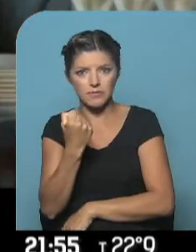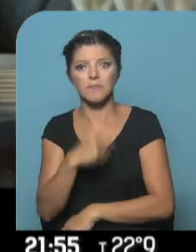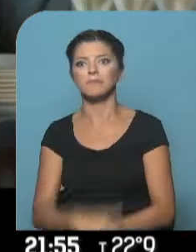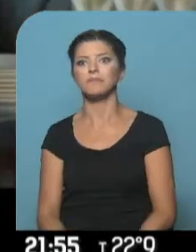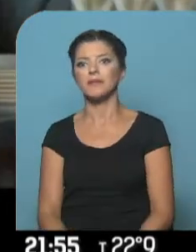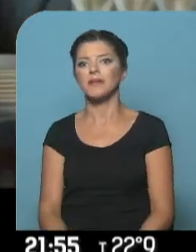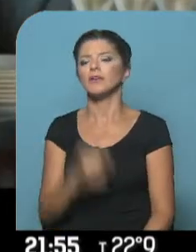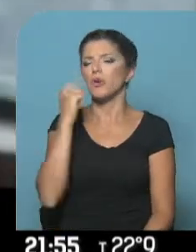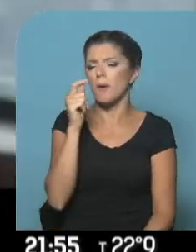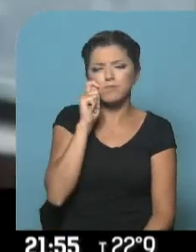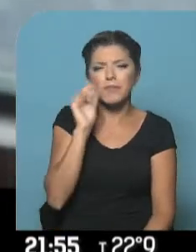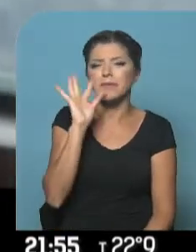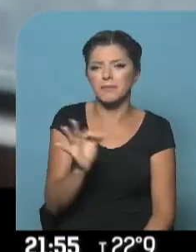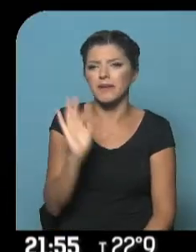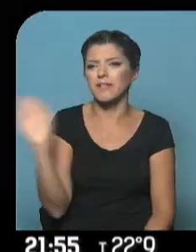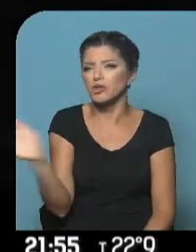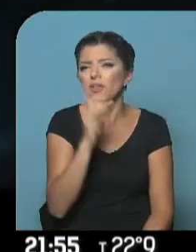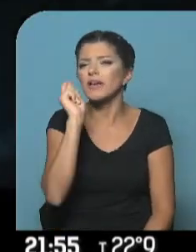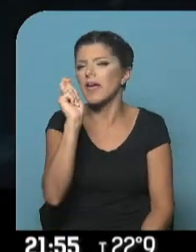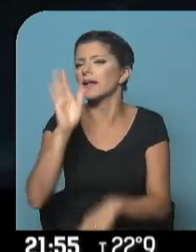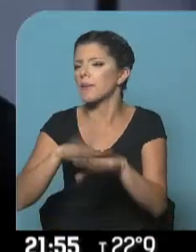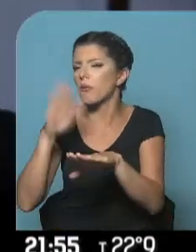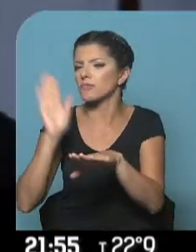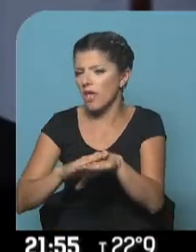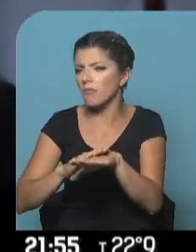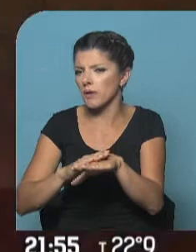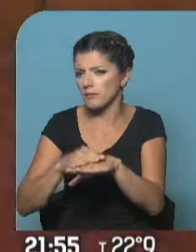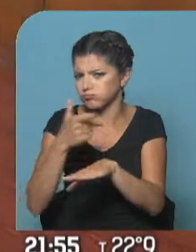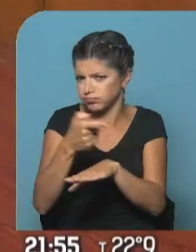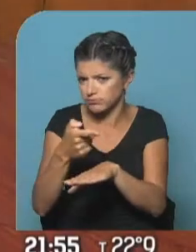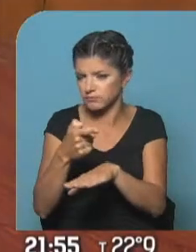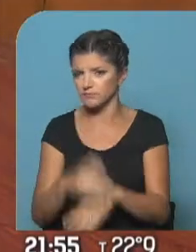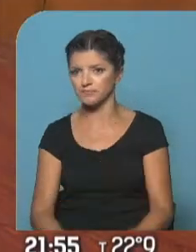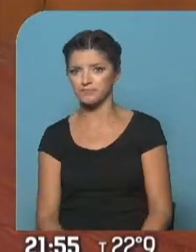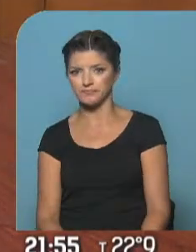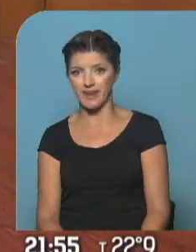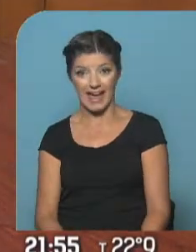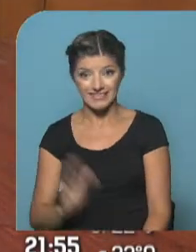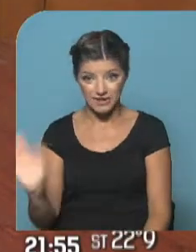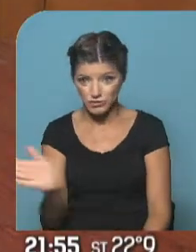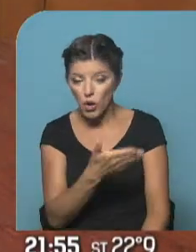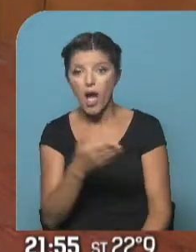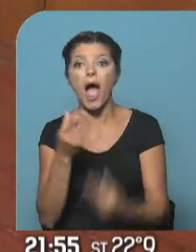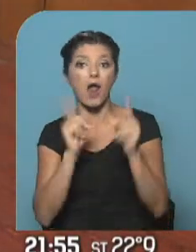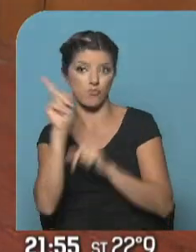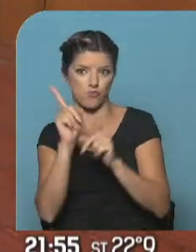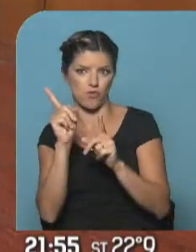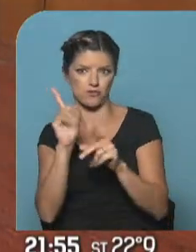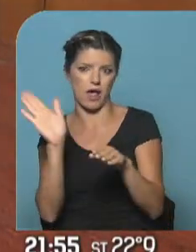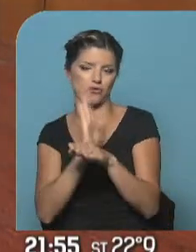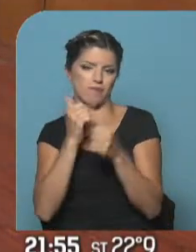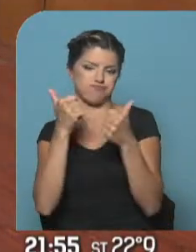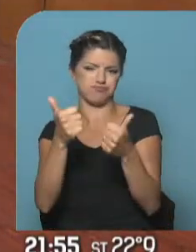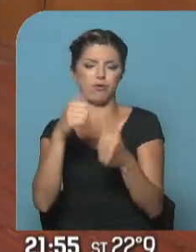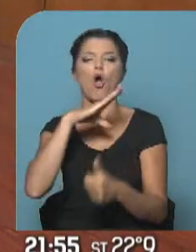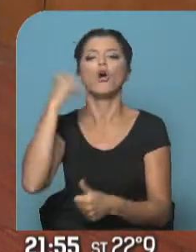Poirot deberá develar quién de todos esos pasajeros es el asesino. Y entre los pasajeros hay nombres importantísimos, como el de